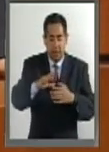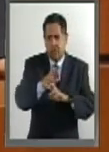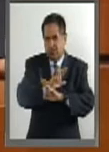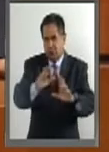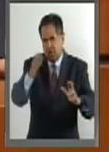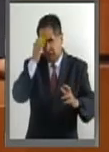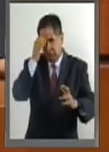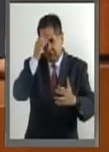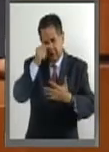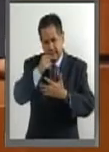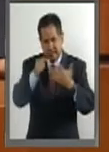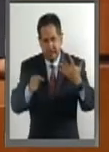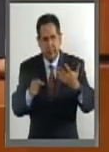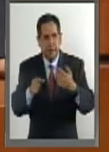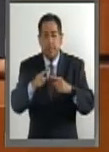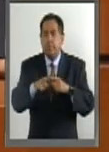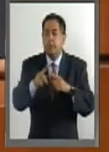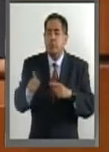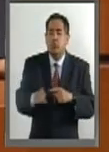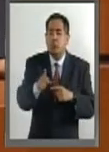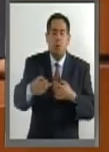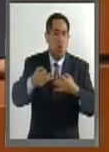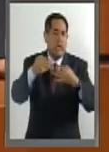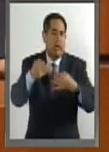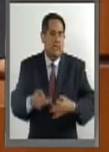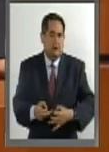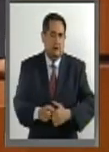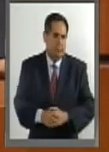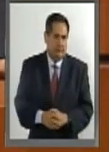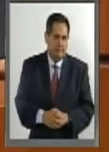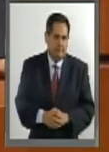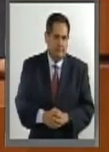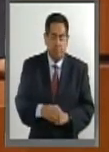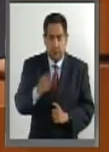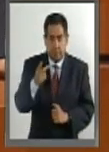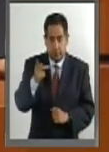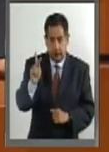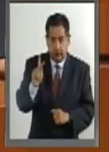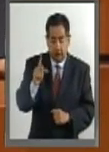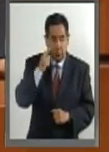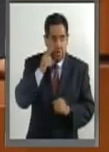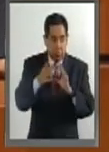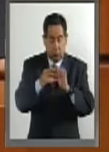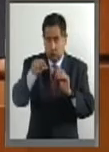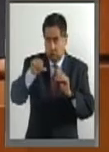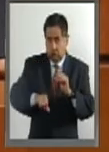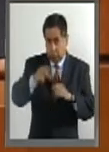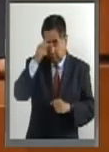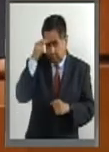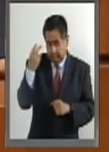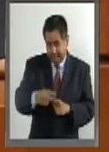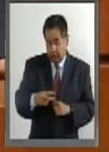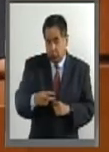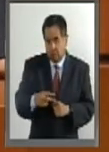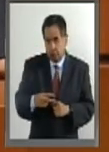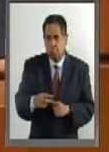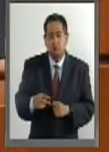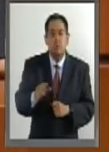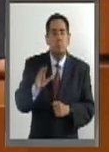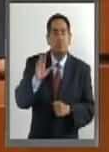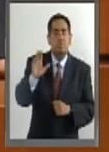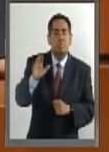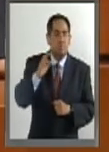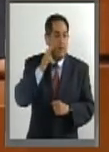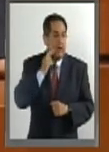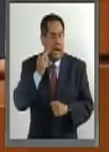reconocimiento de los pueblos originarios. Pero lo que es hoy México y su raza